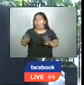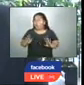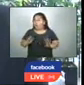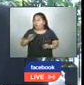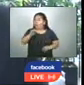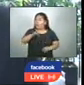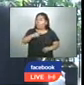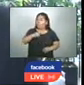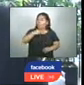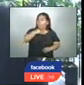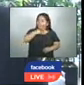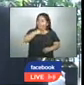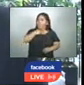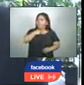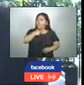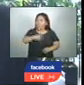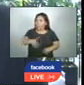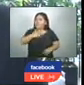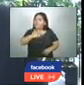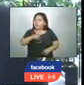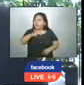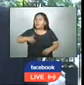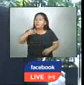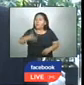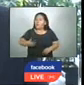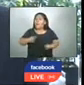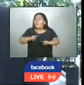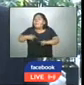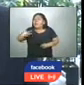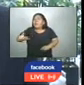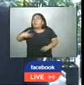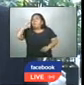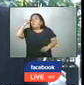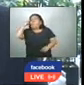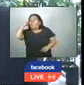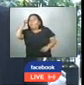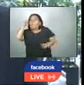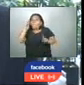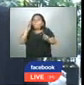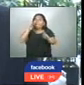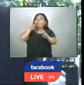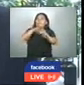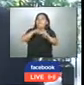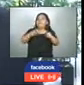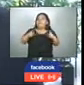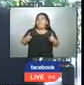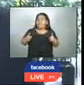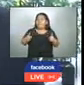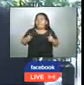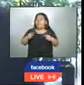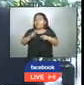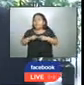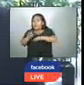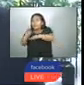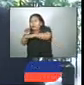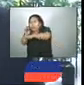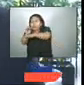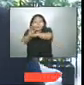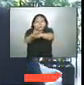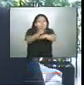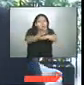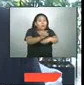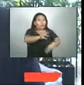un año complejo. Siempre la expectativa es positiva, pero sí estamos tratando de asesorar a los socios